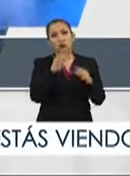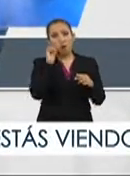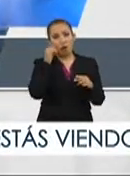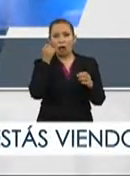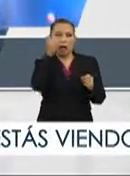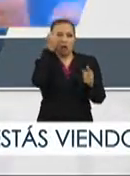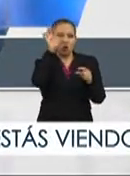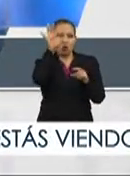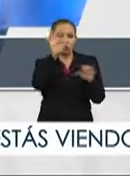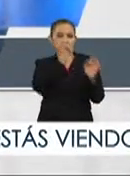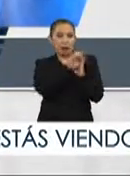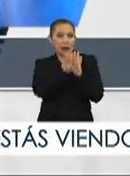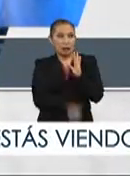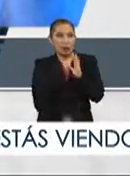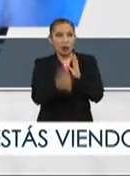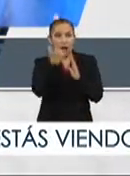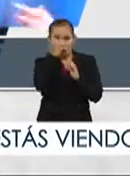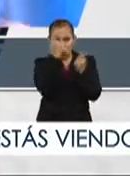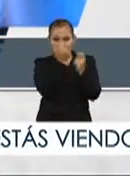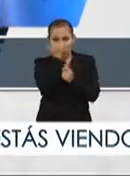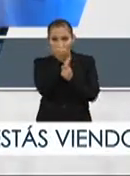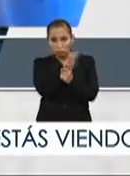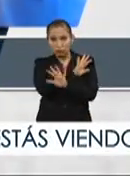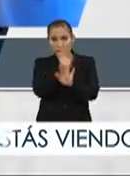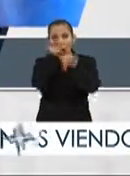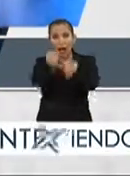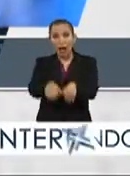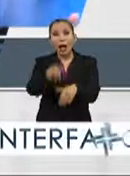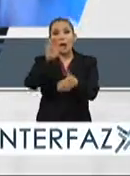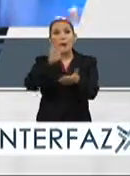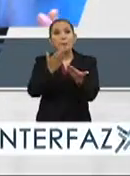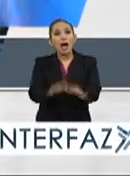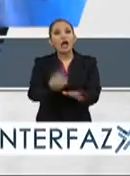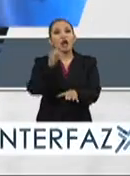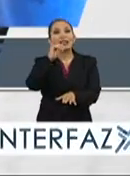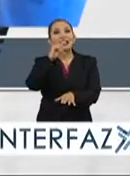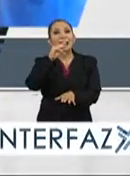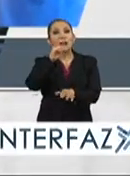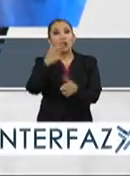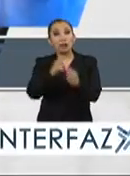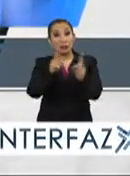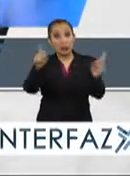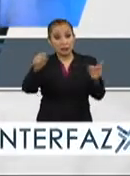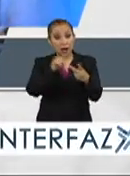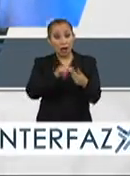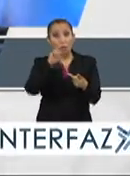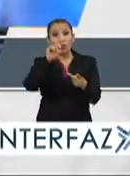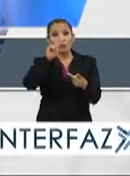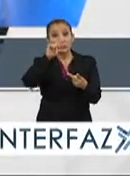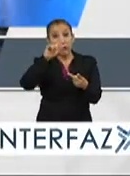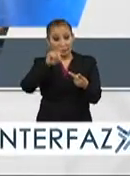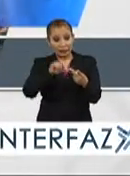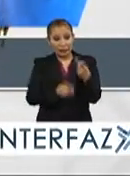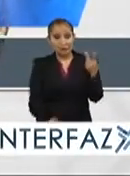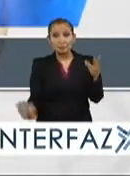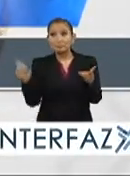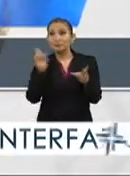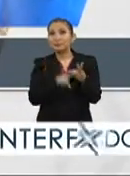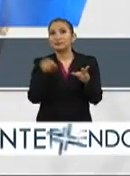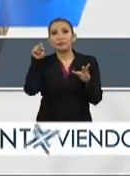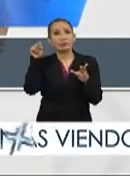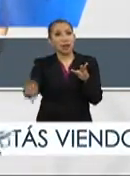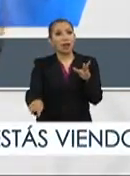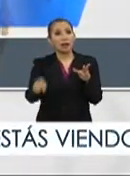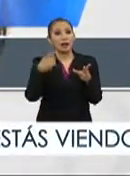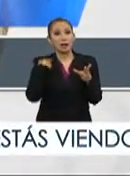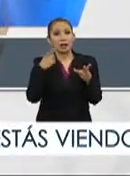citar algunas, algunos de nuestros estudiantes están en el Banco Interamericano de Desarrollo, en la UNCTAD, en